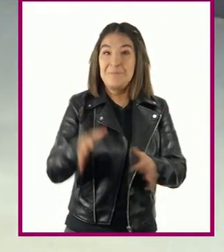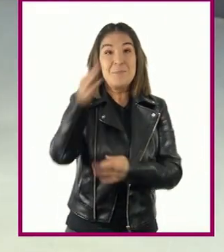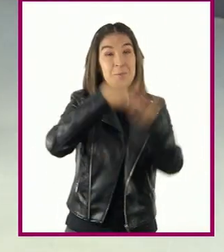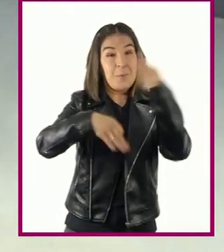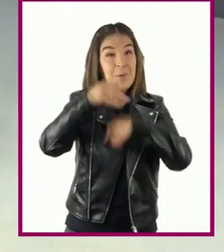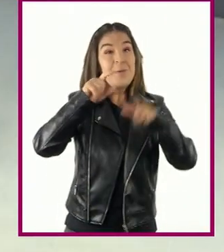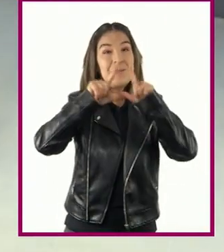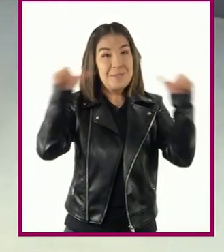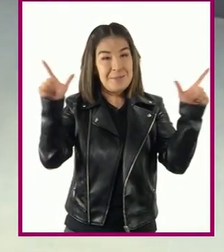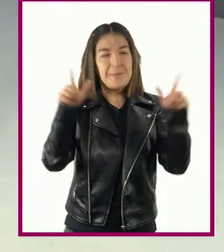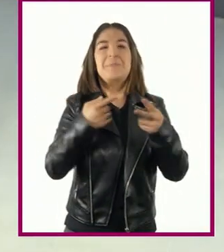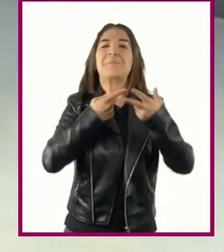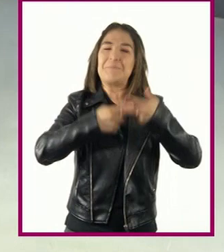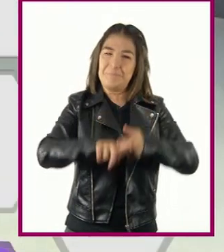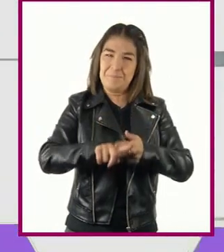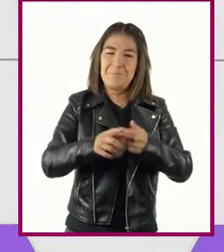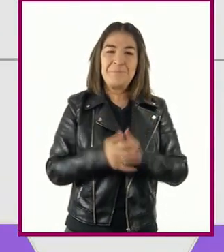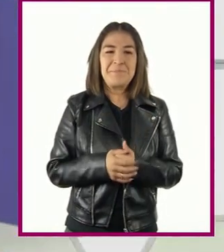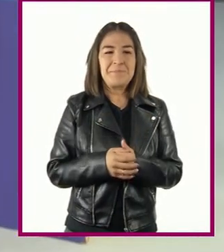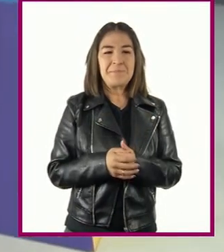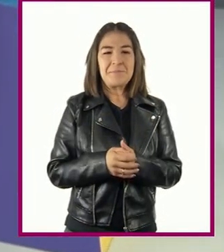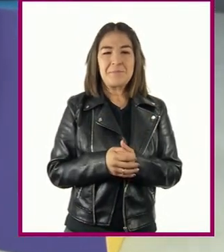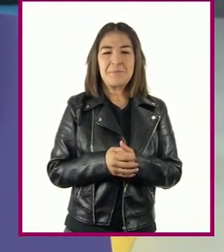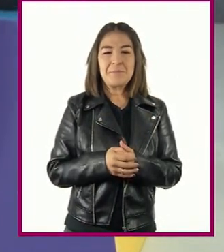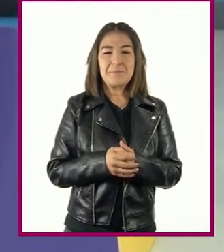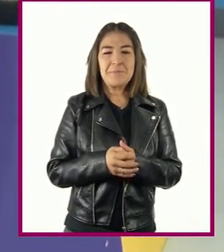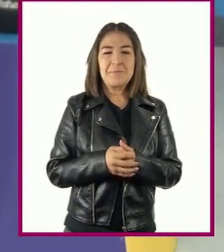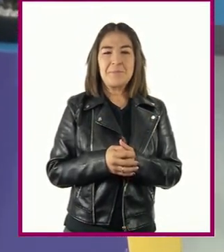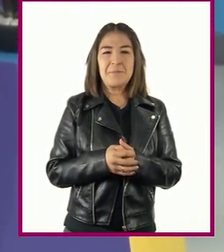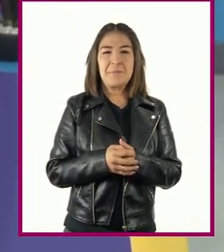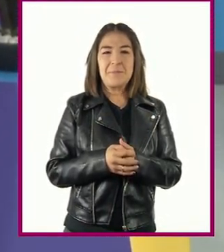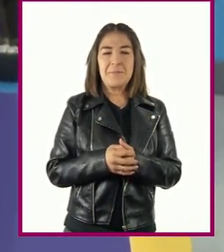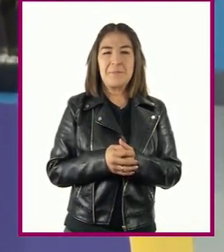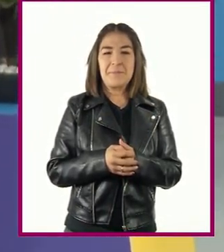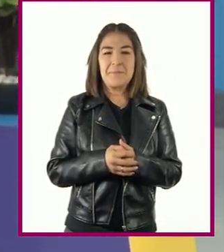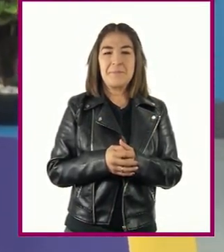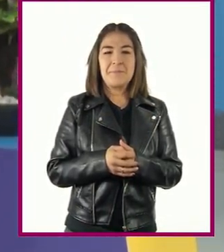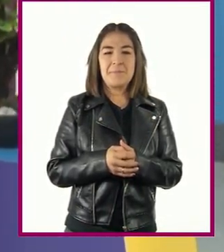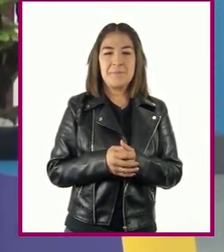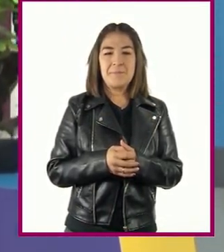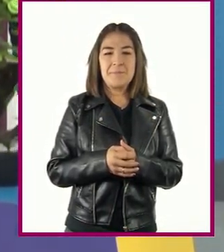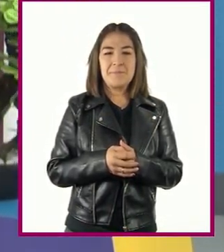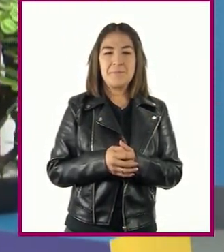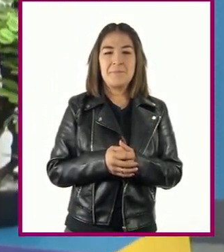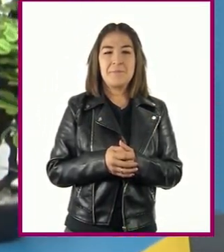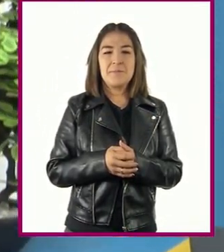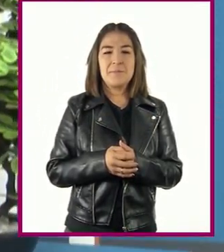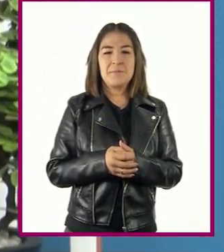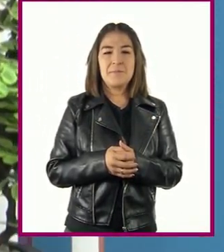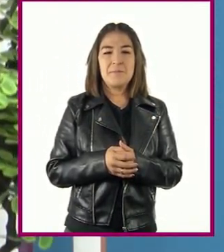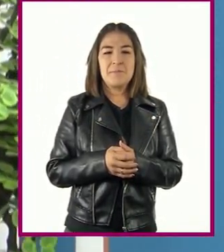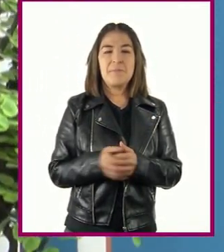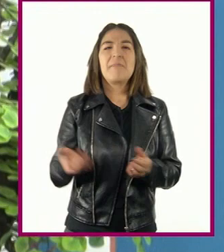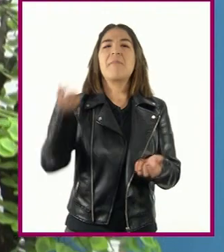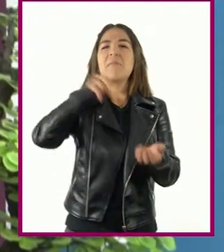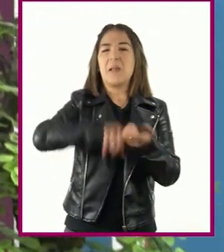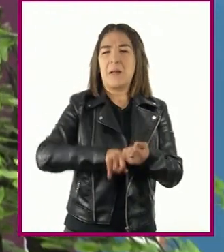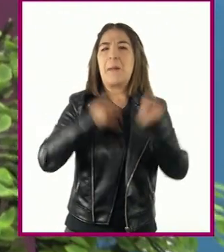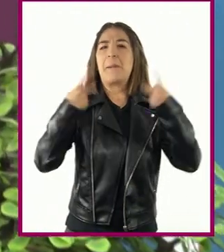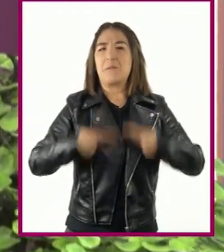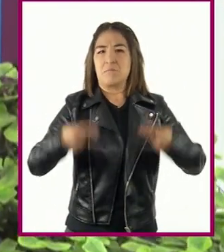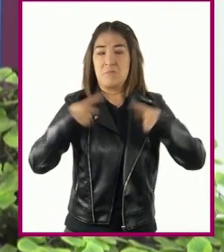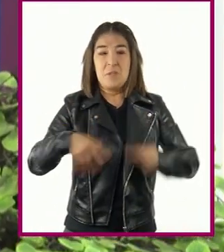listos? ¡Comenzamos! Sabemos que las ciudadanas y ciudadanos tienen derecho a